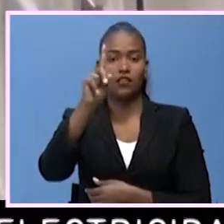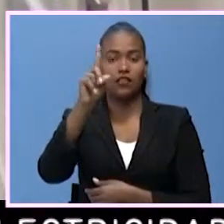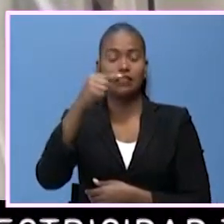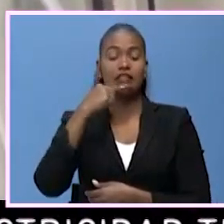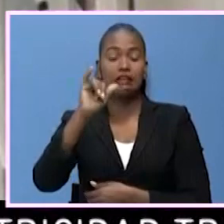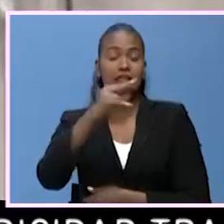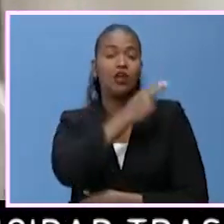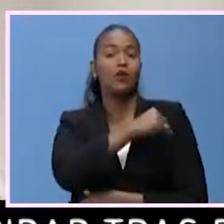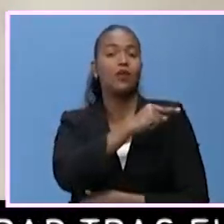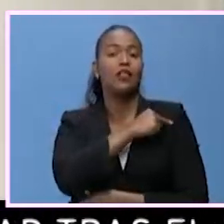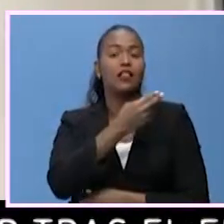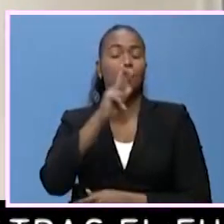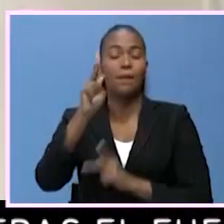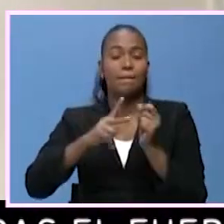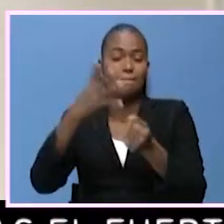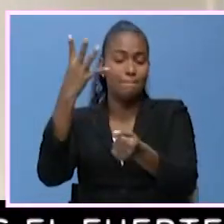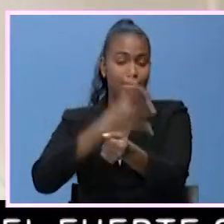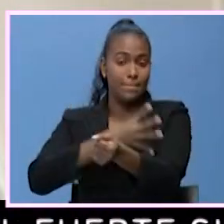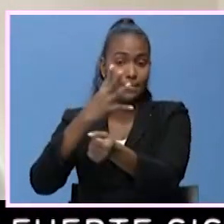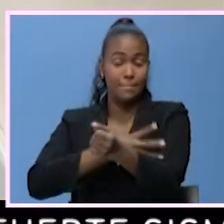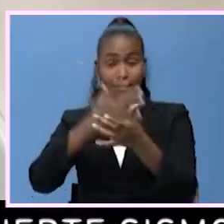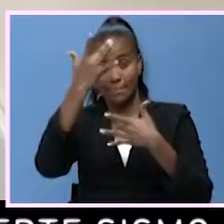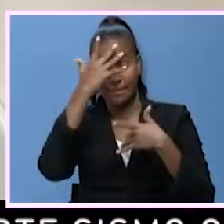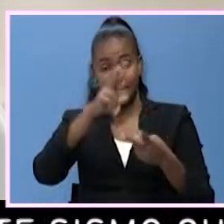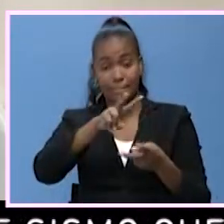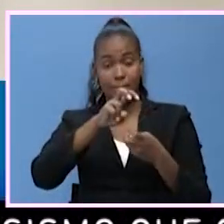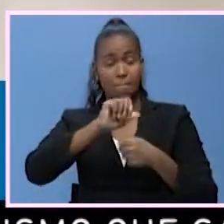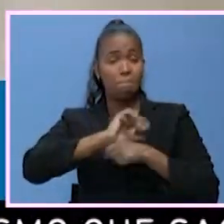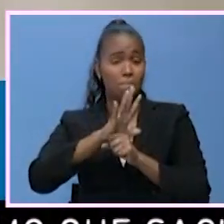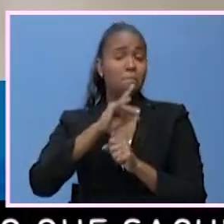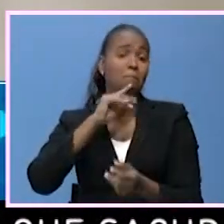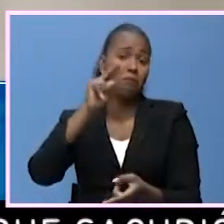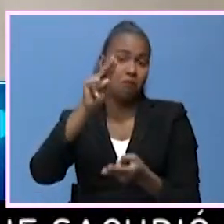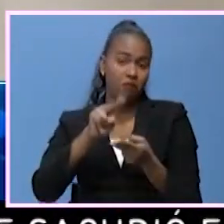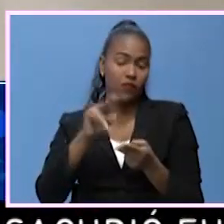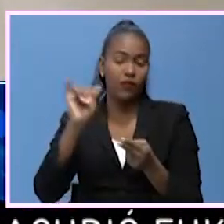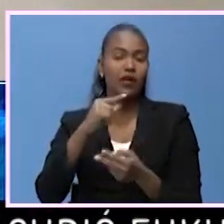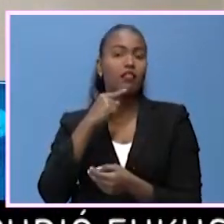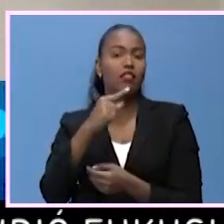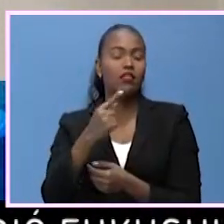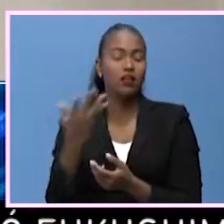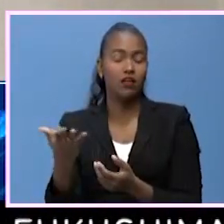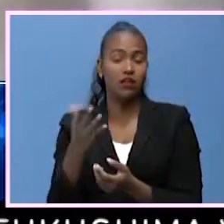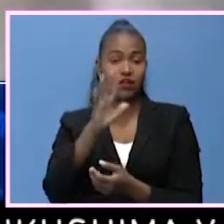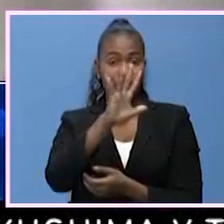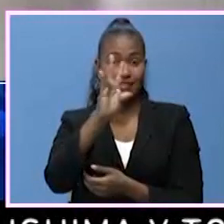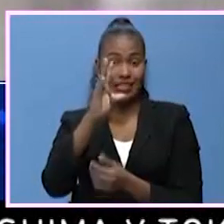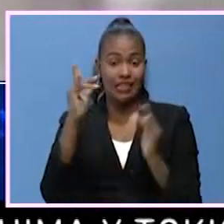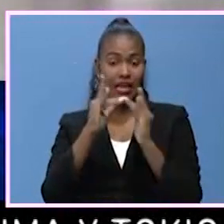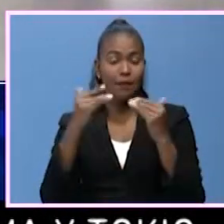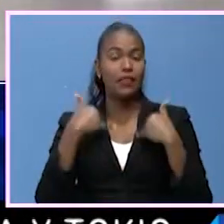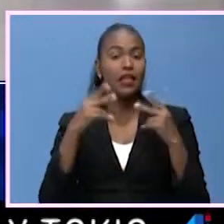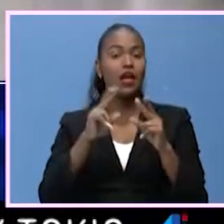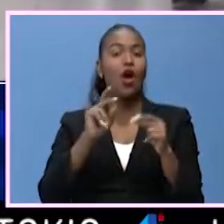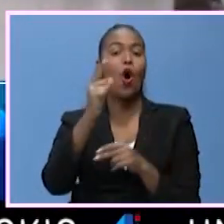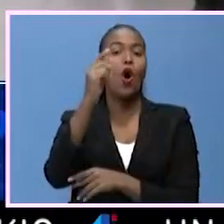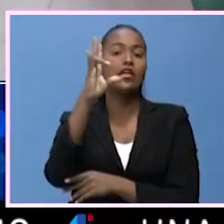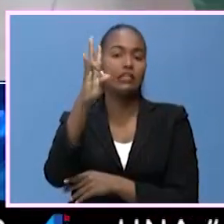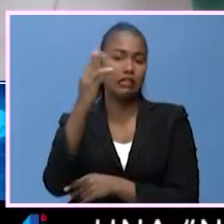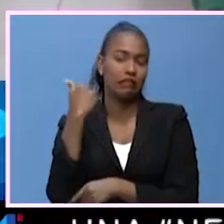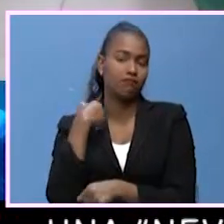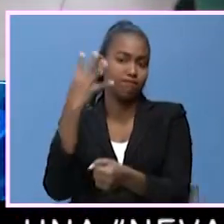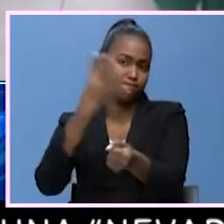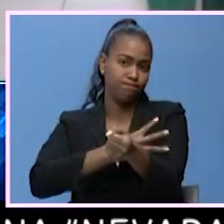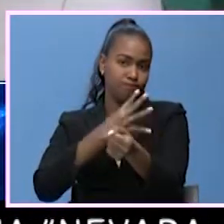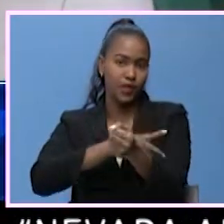centro asistencial los ingresos de pacientes con COVID han bajado. Alduey indicó que de 57 camas que tienen, solo 7 están ocupadas